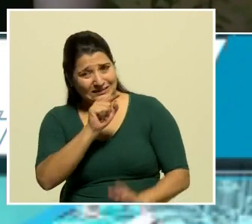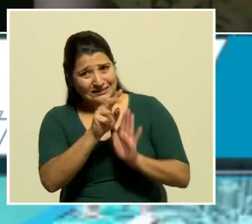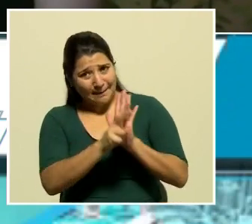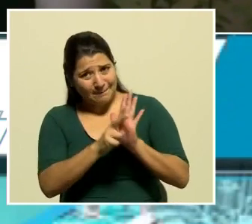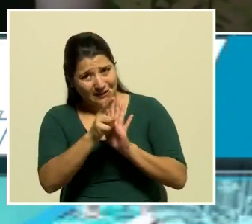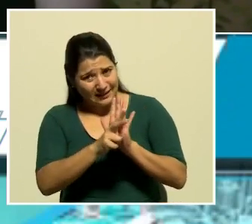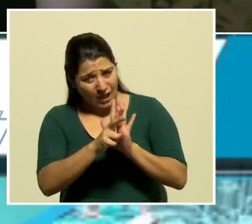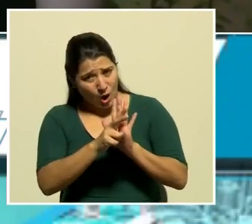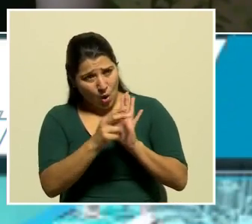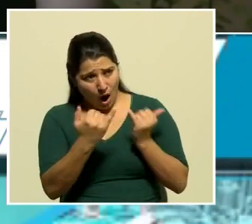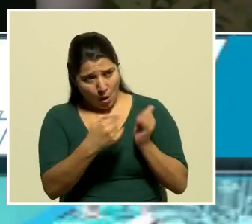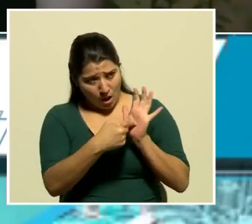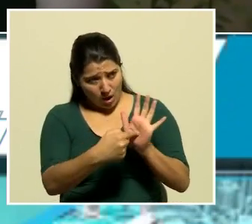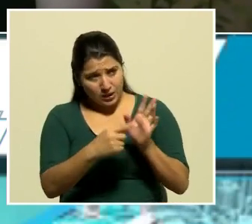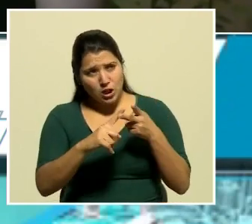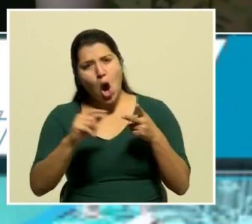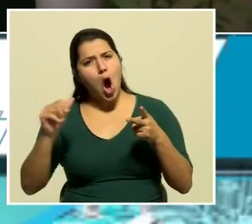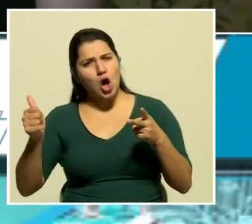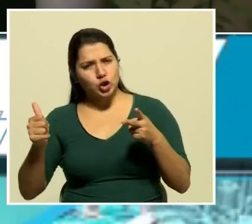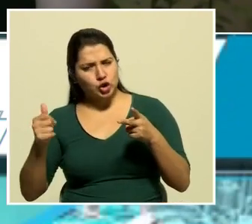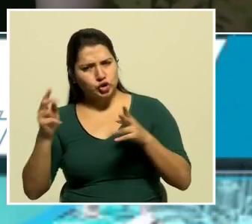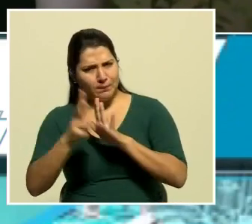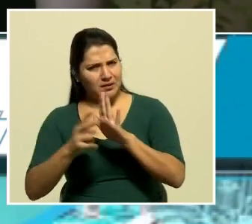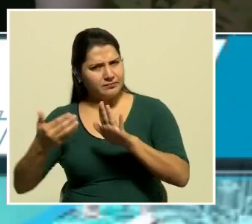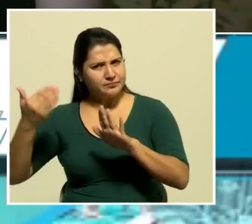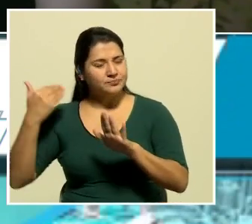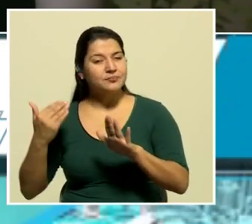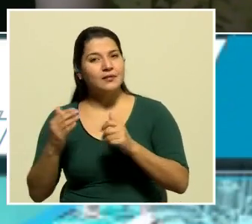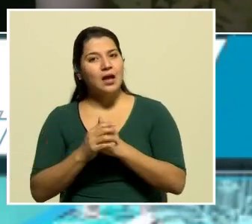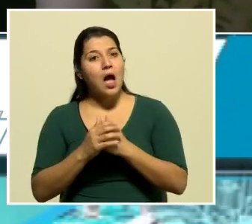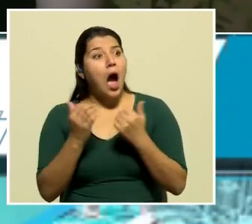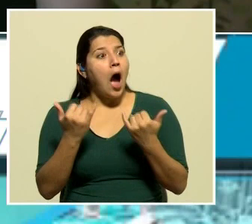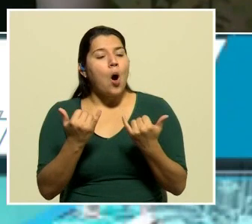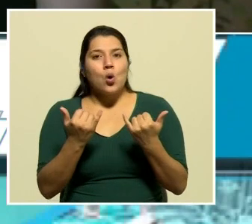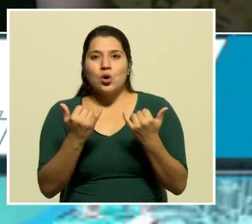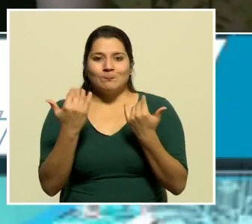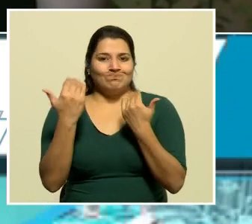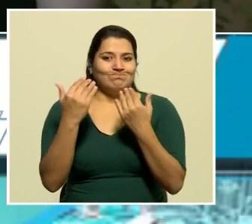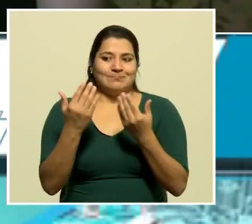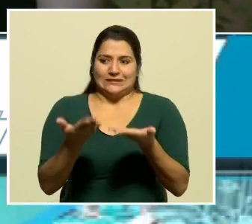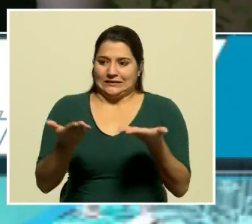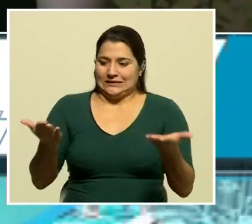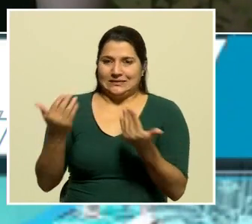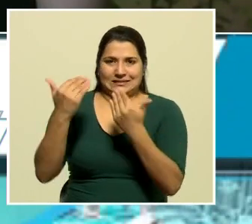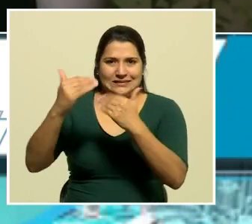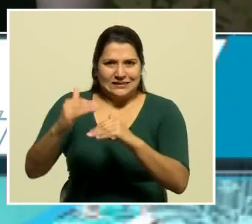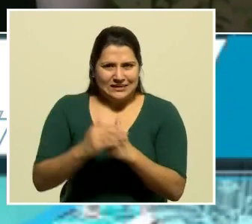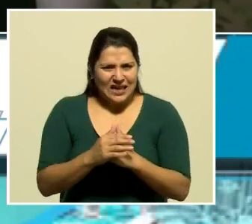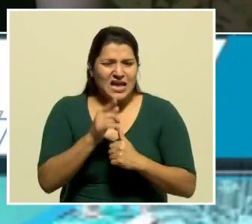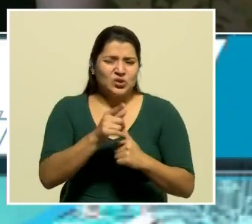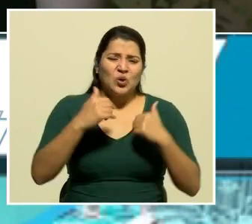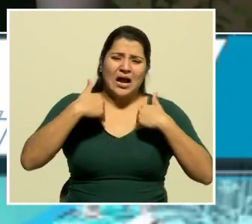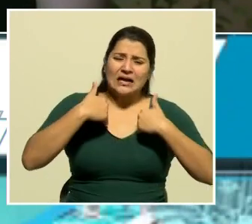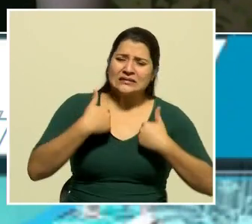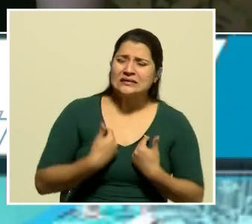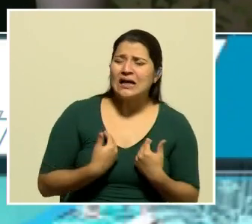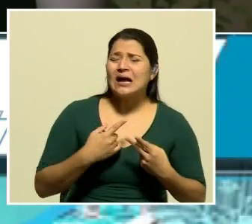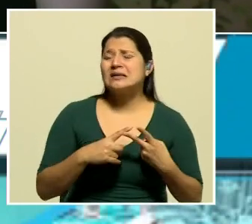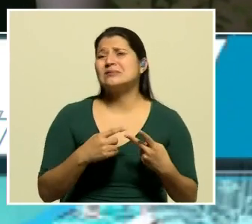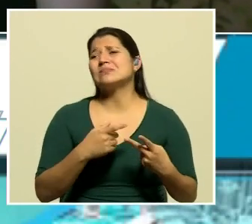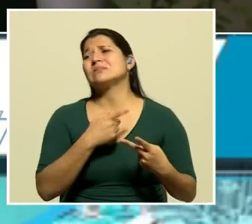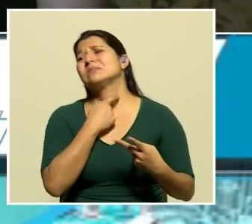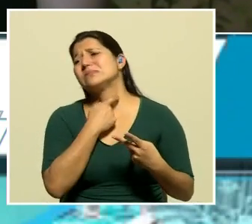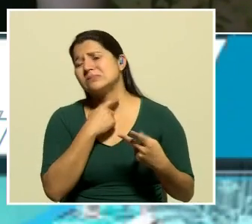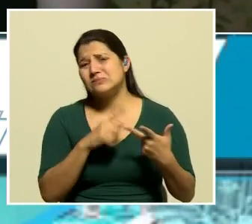en otras que hemos visto, hay una enorme precariedad. Además del cansancio, del hartazgo y de